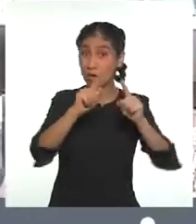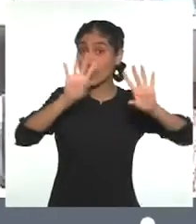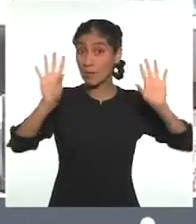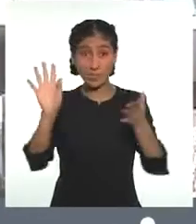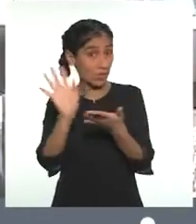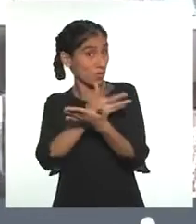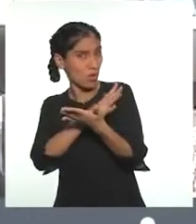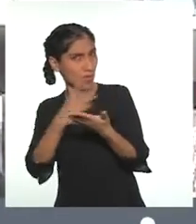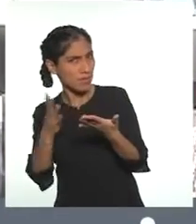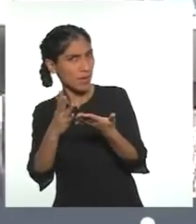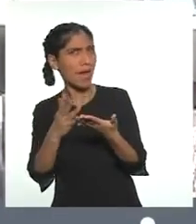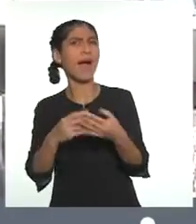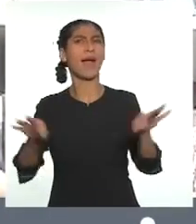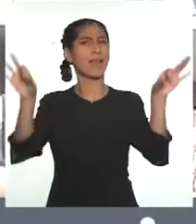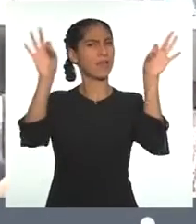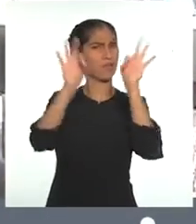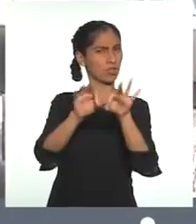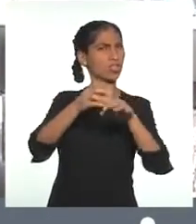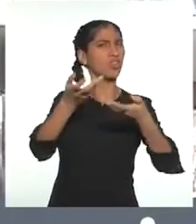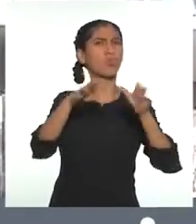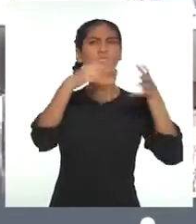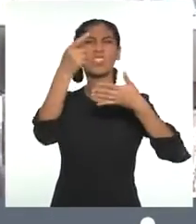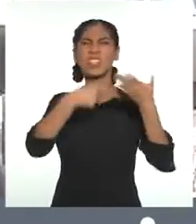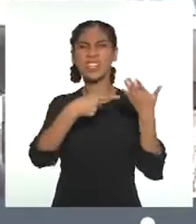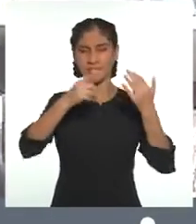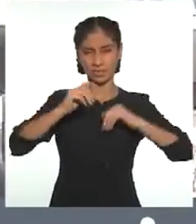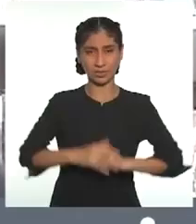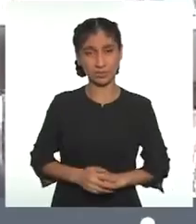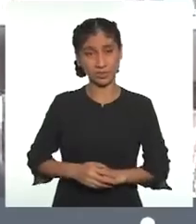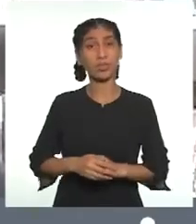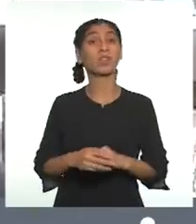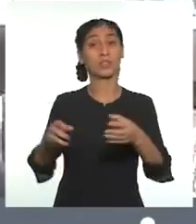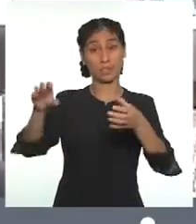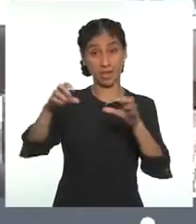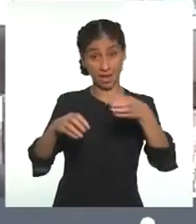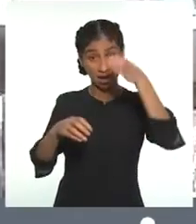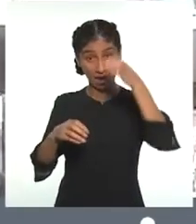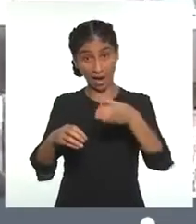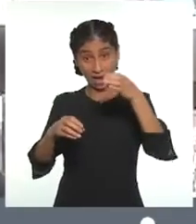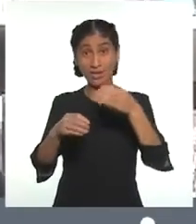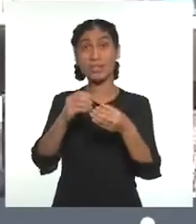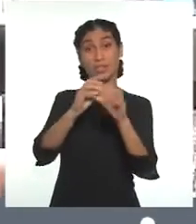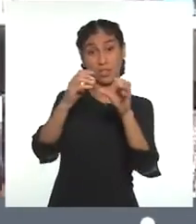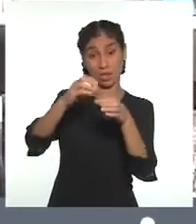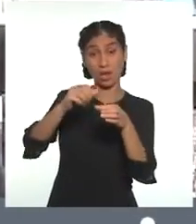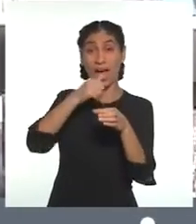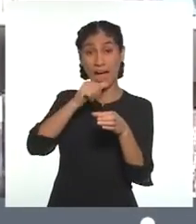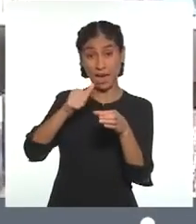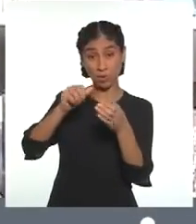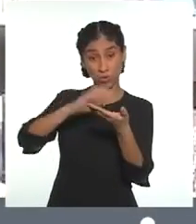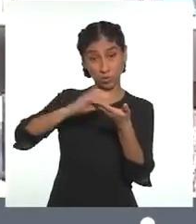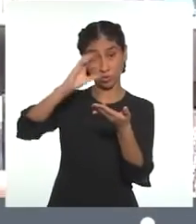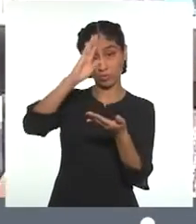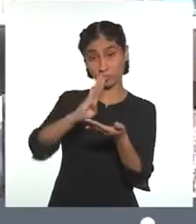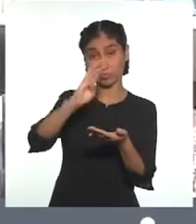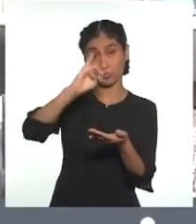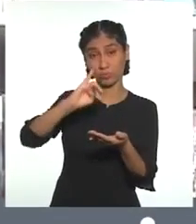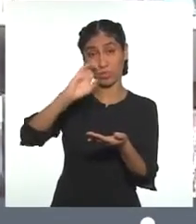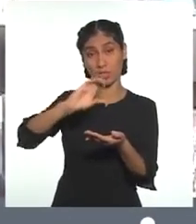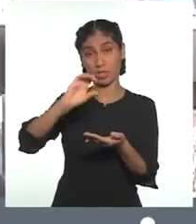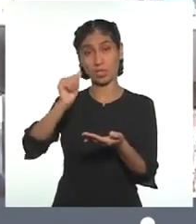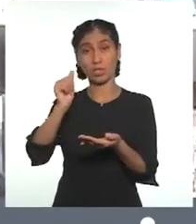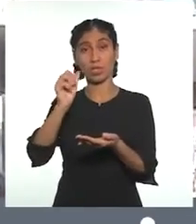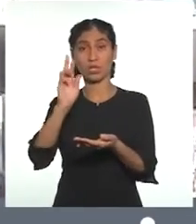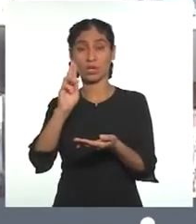dicho producto, había que preparar la mezcla artesanalmente, combinando bicarbonato de sodio con cloruro